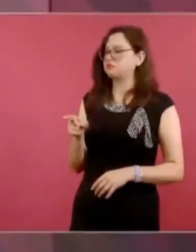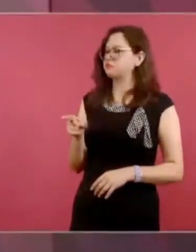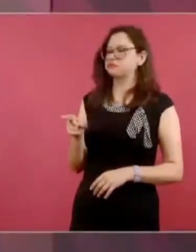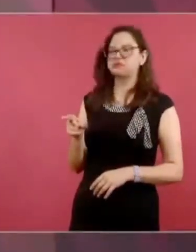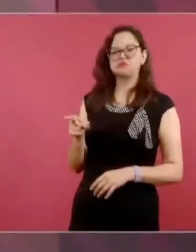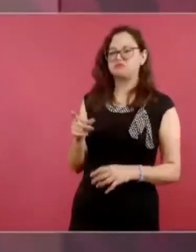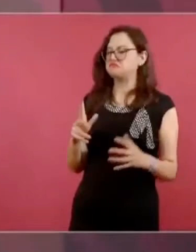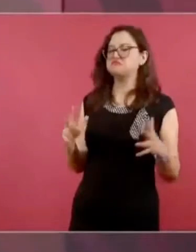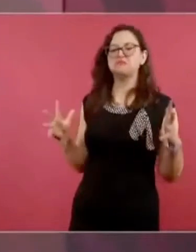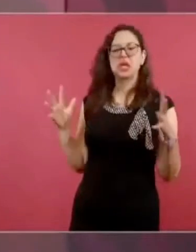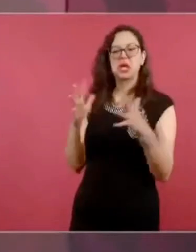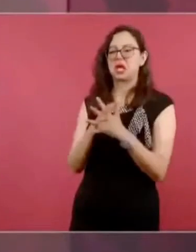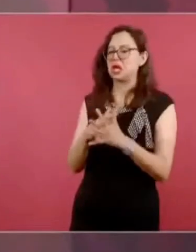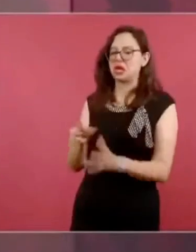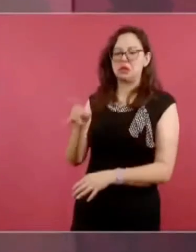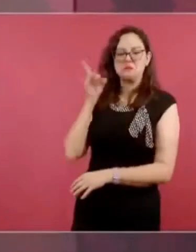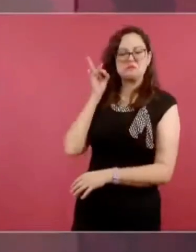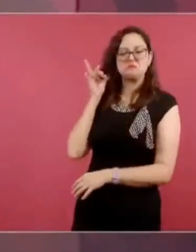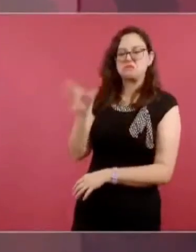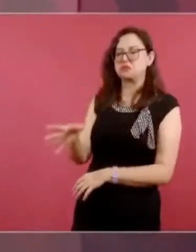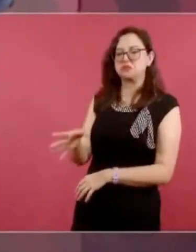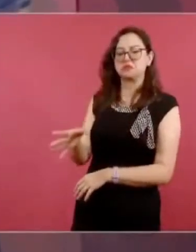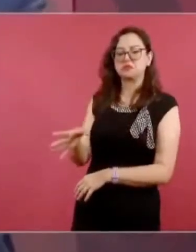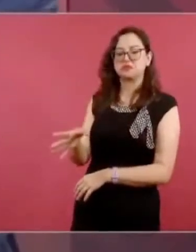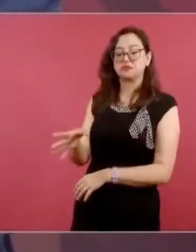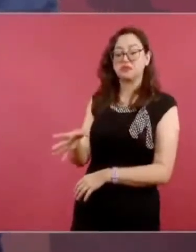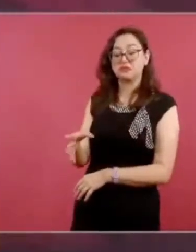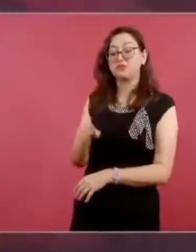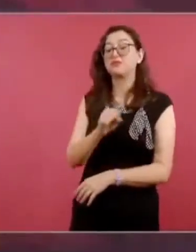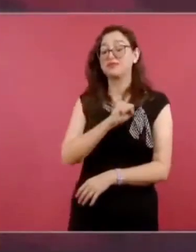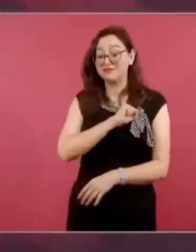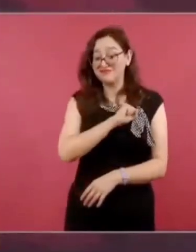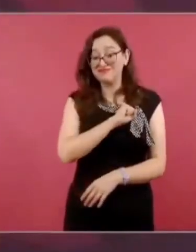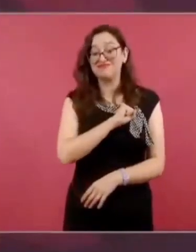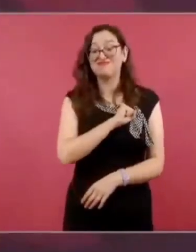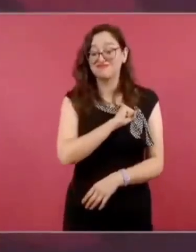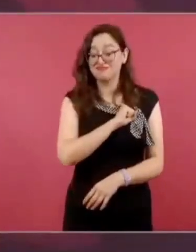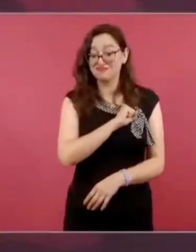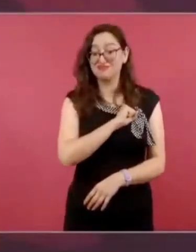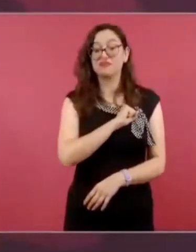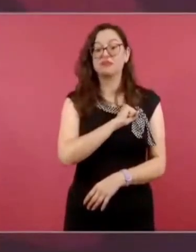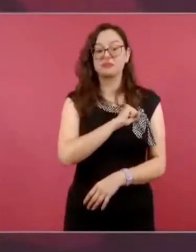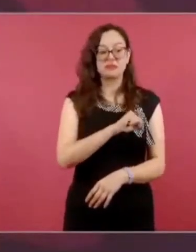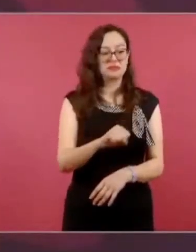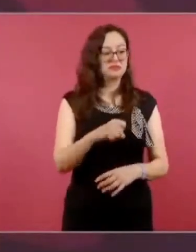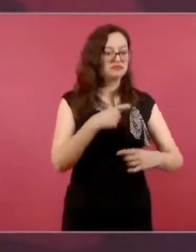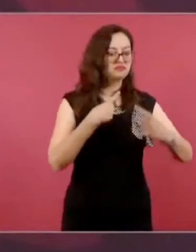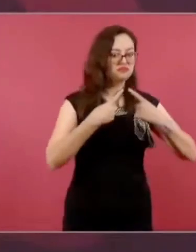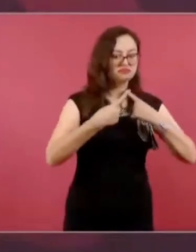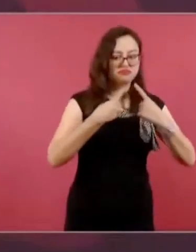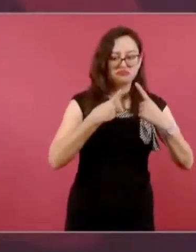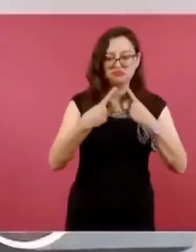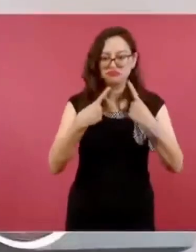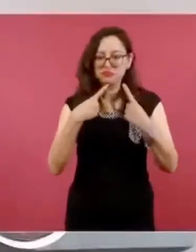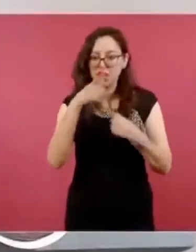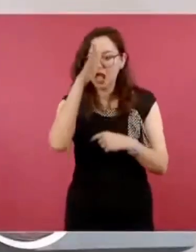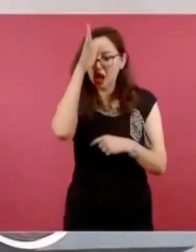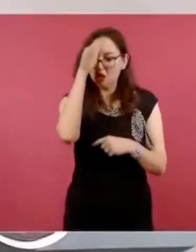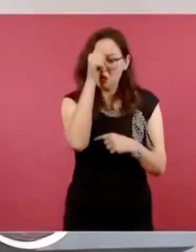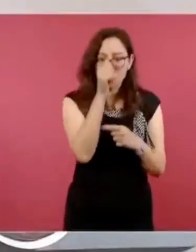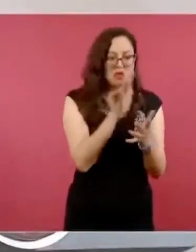derrocarlo y de manera vil. Hacen alianzas con el extranjero